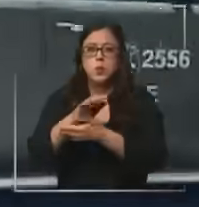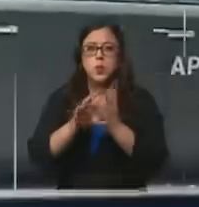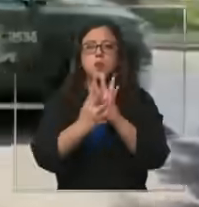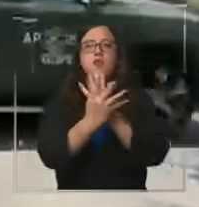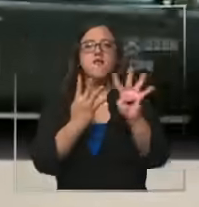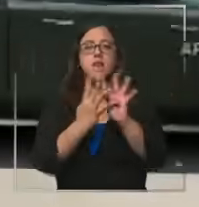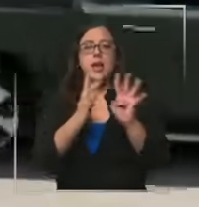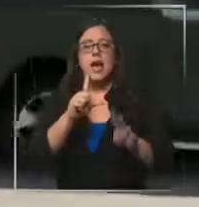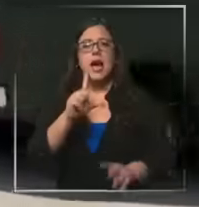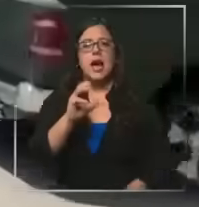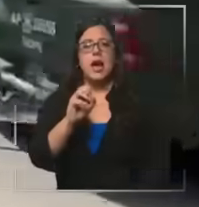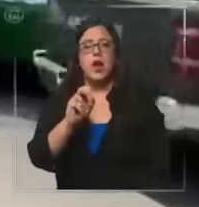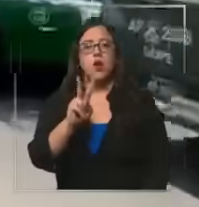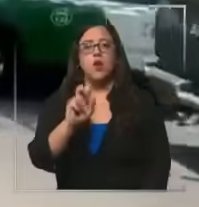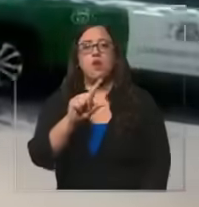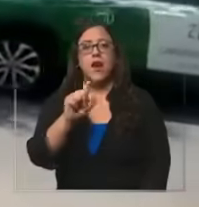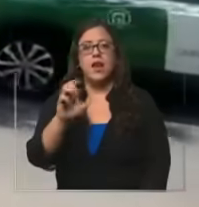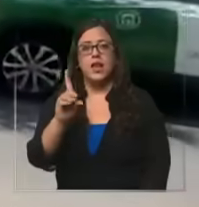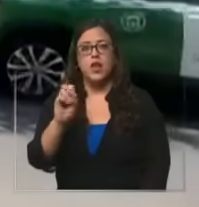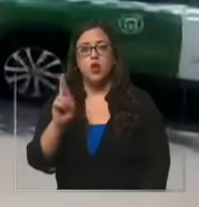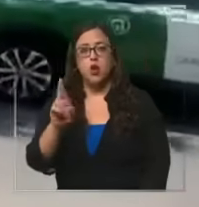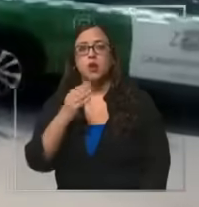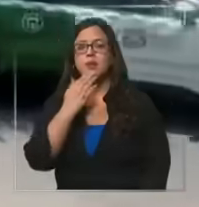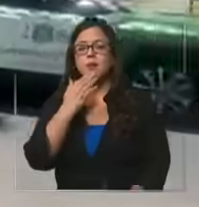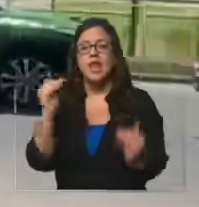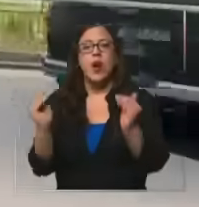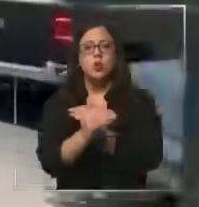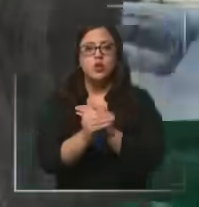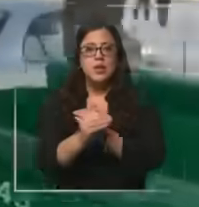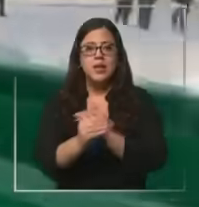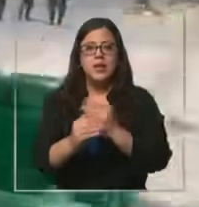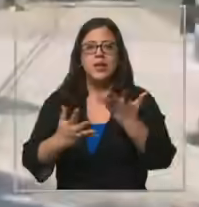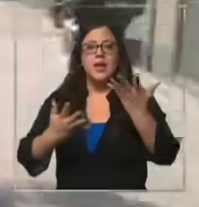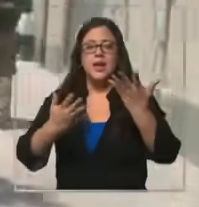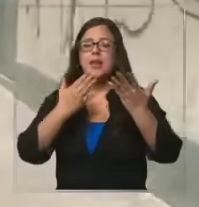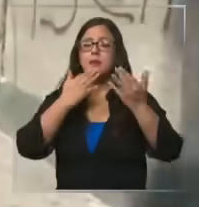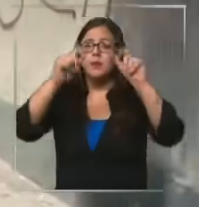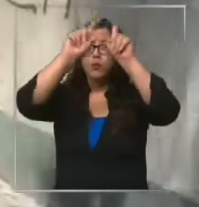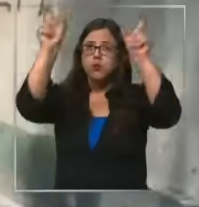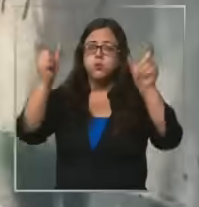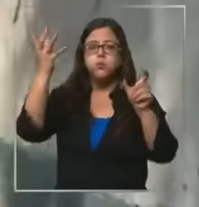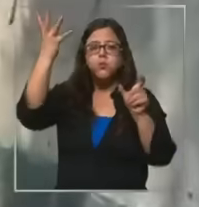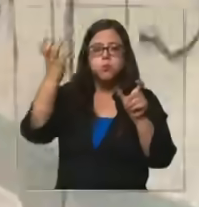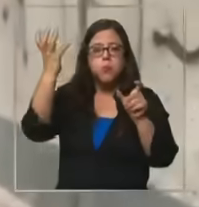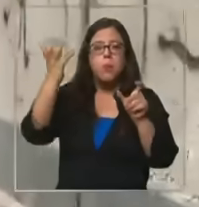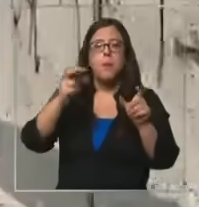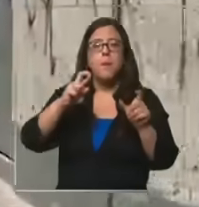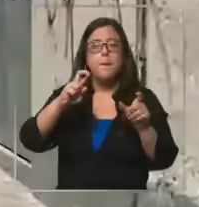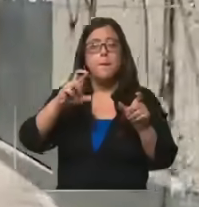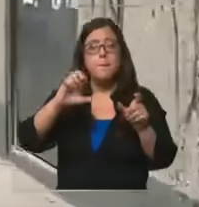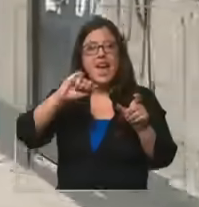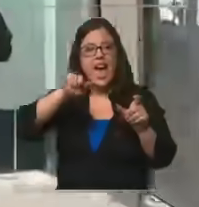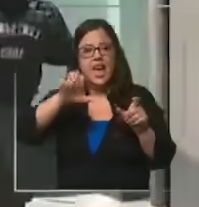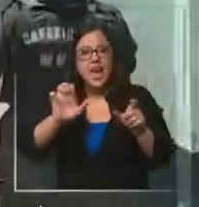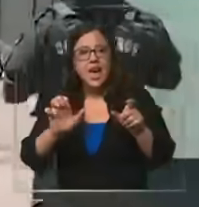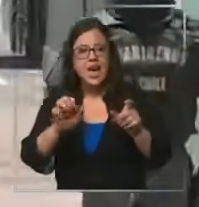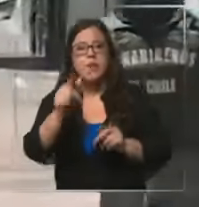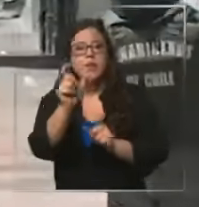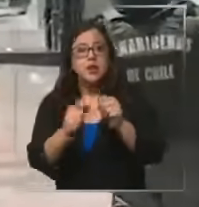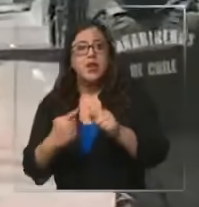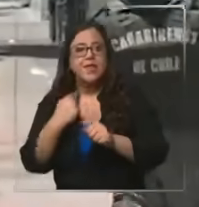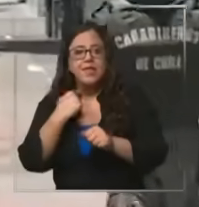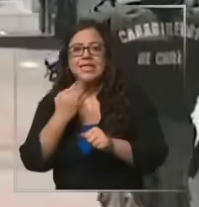Lo Valledor, también de las autopistas y de los peajes por donde atravesaron tanto las víctimas como también estos delincuentes,